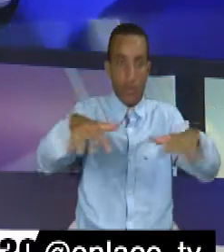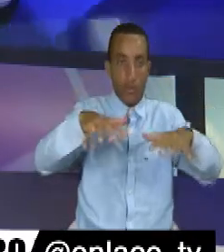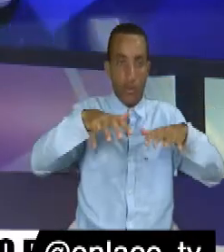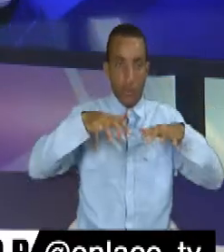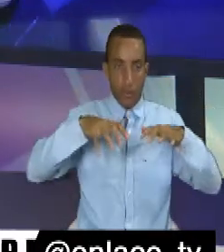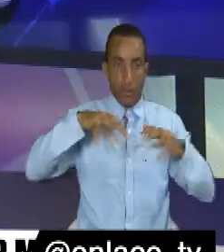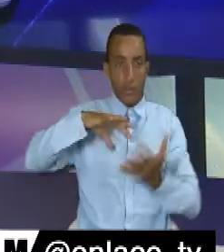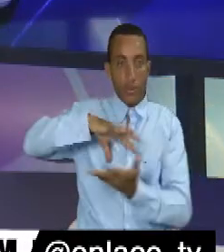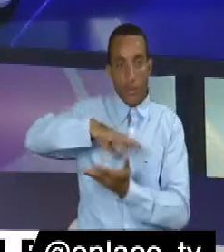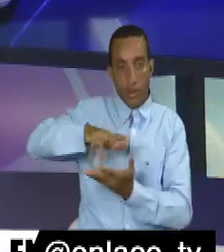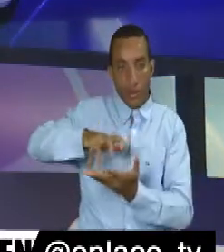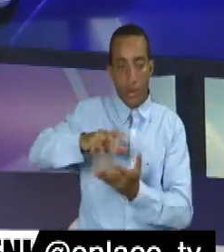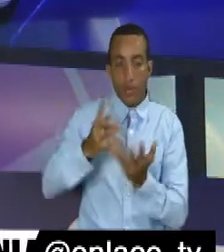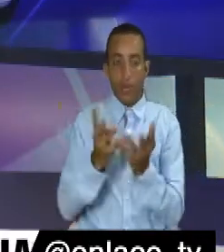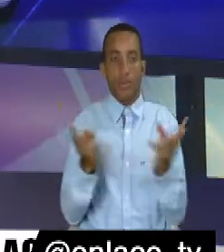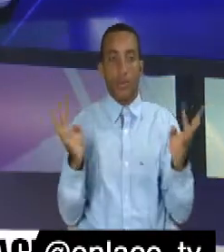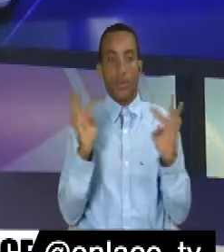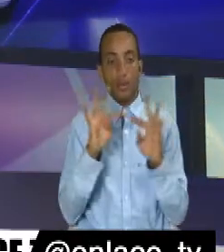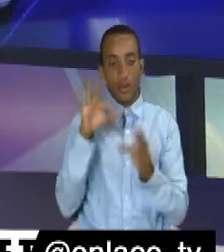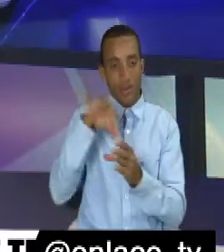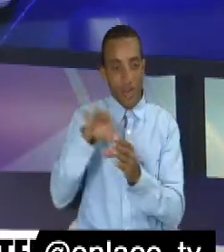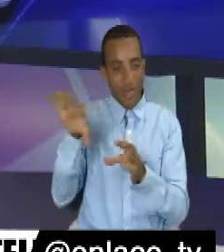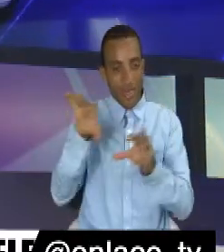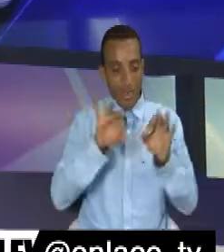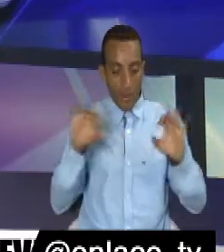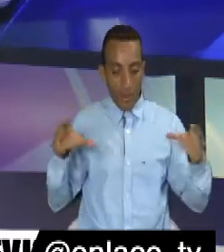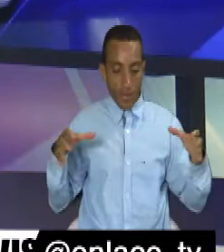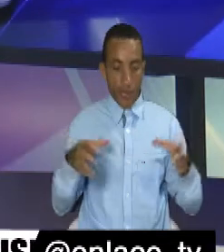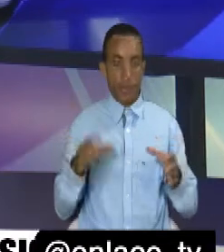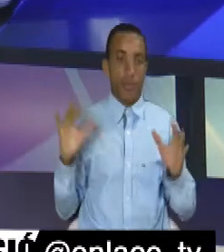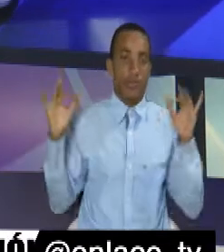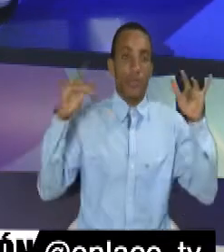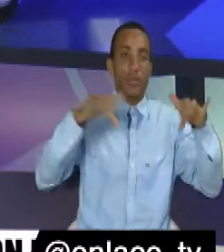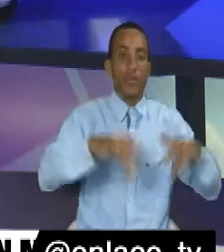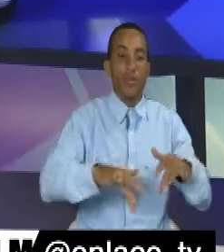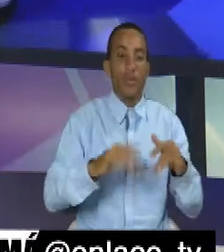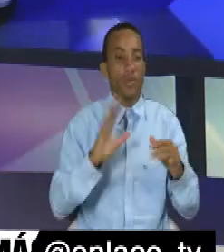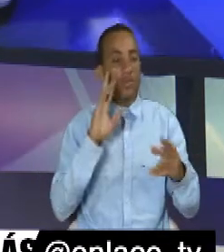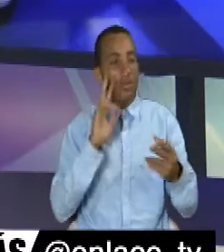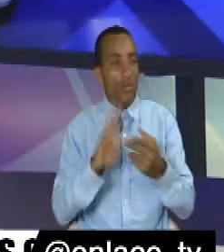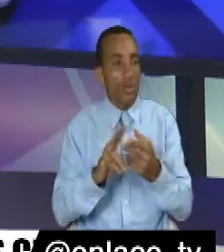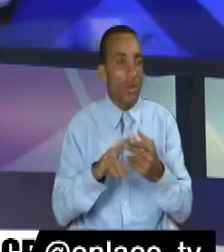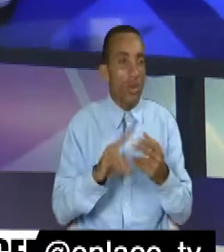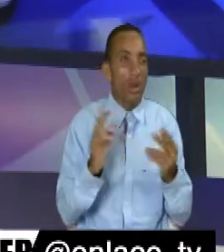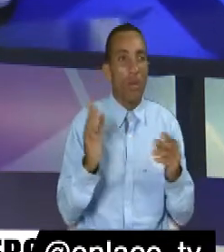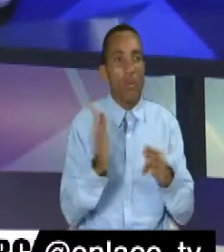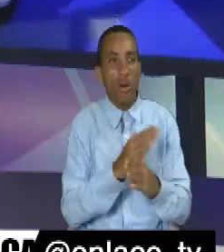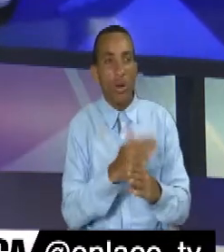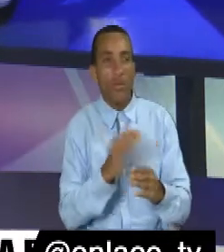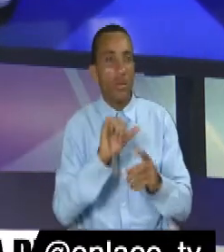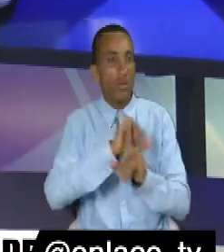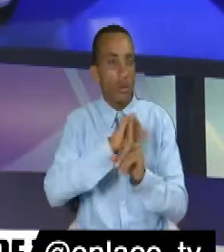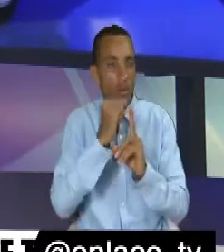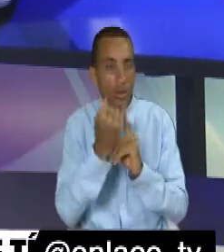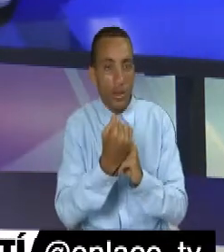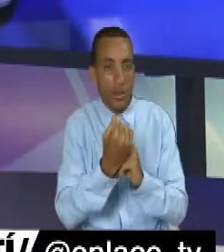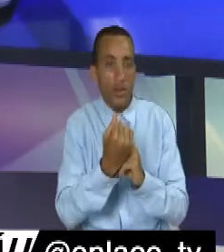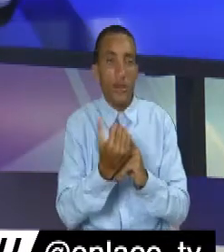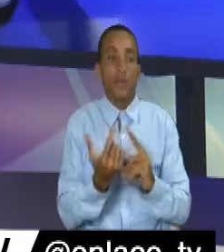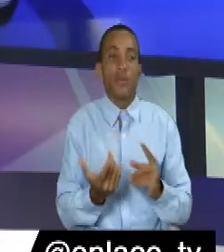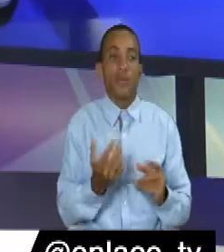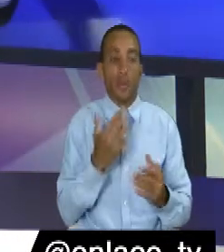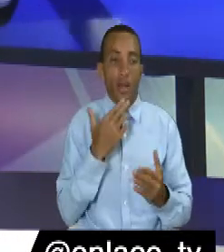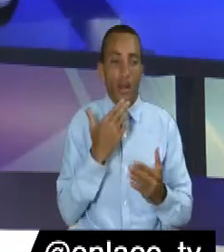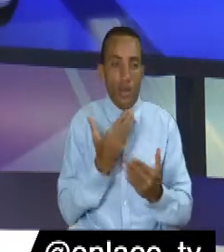Santander. Diputados del departamento arribaron a la jurisdicción para conocer las problemáticas sociales en la zona rural. Neila Cosio, buenas